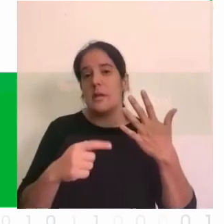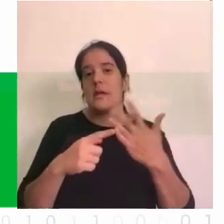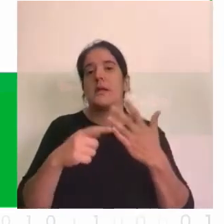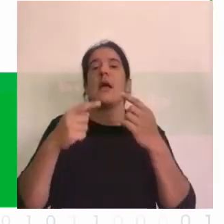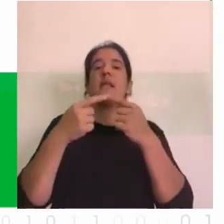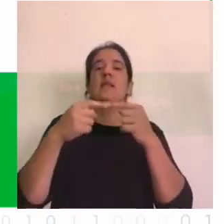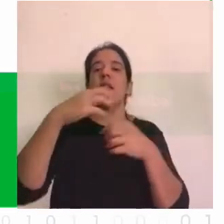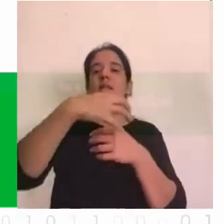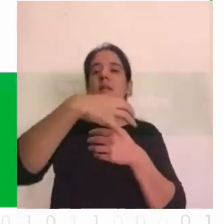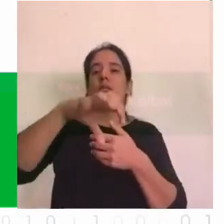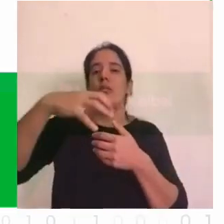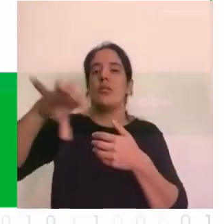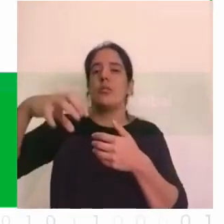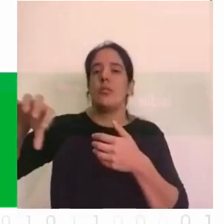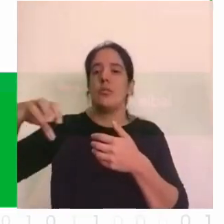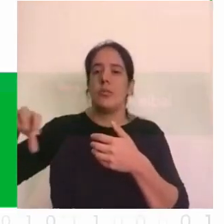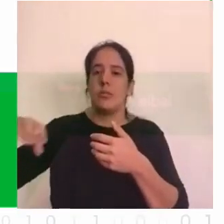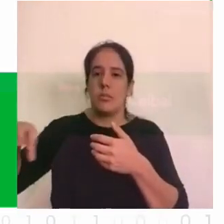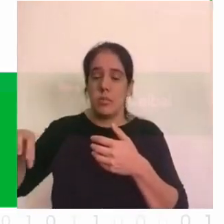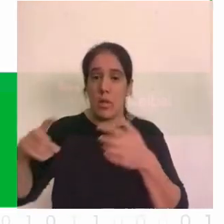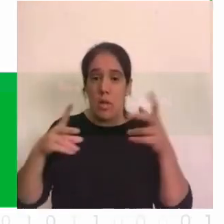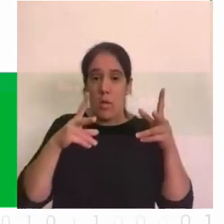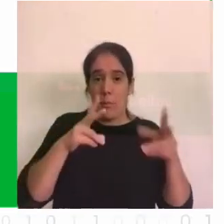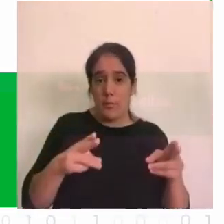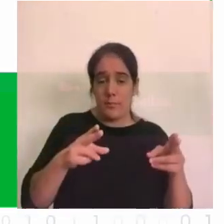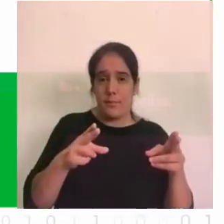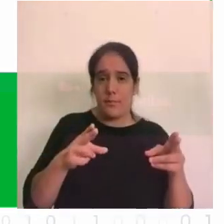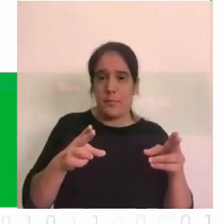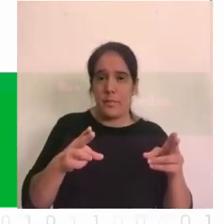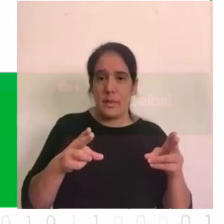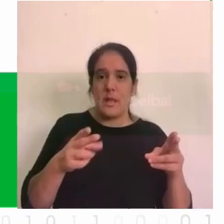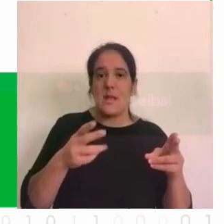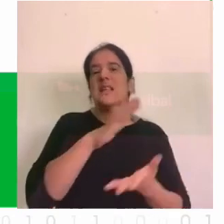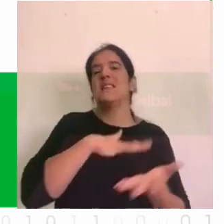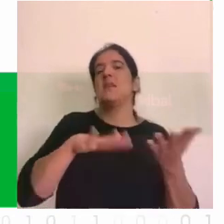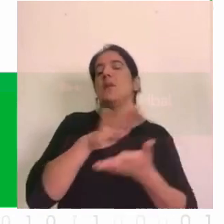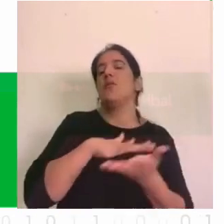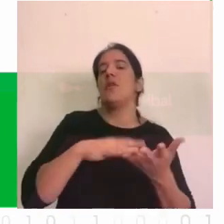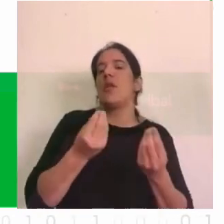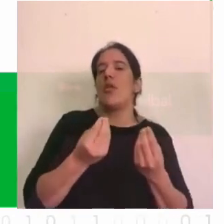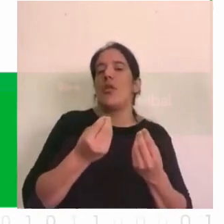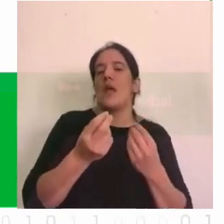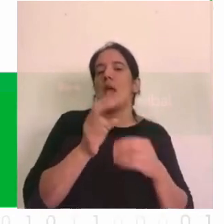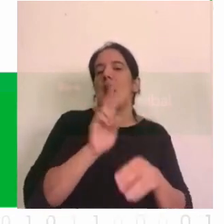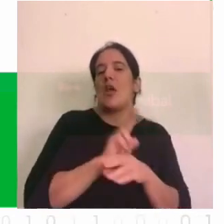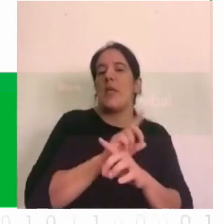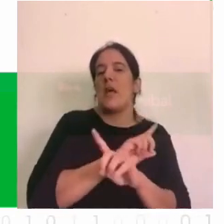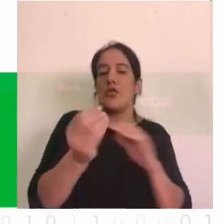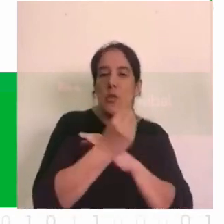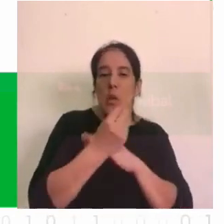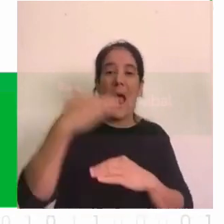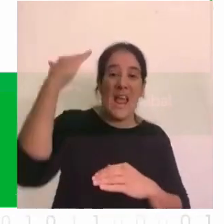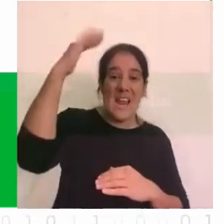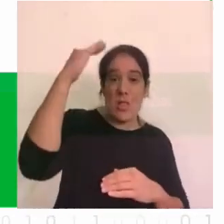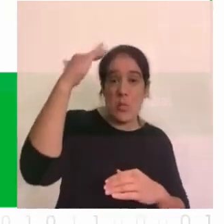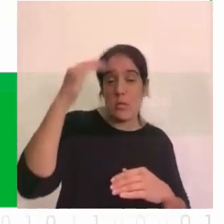bloques. El primer bloque computa situaciones de inseguridad alimentaria en adultos, y las últimas preguntas, que van de la